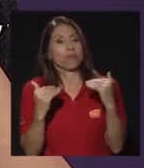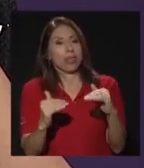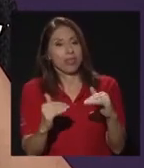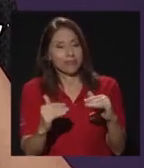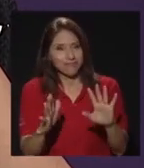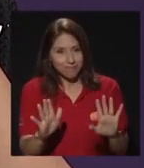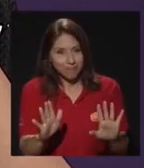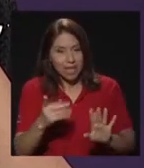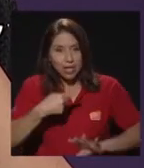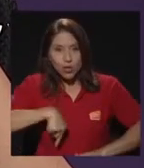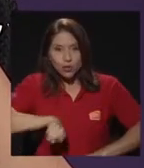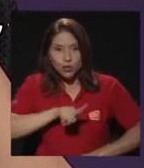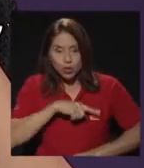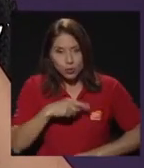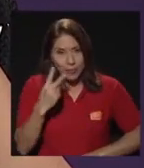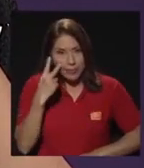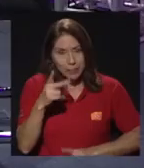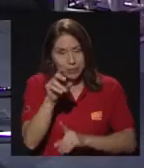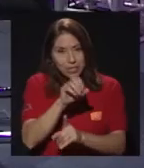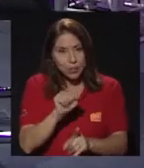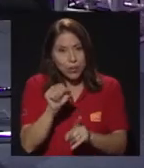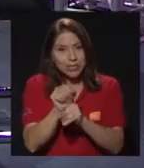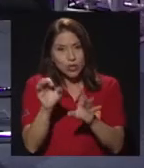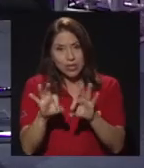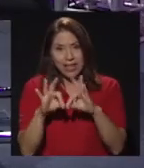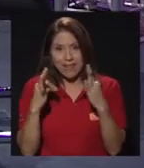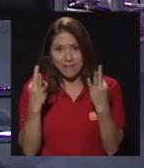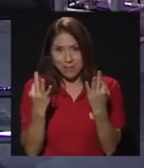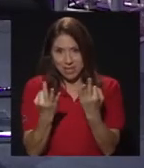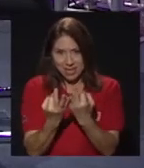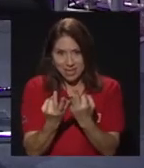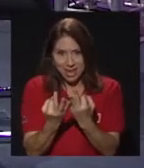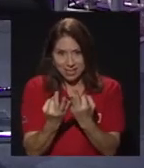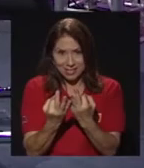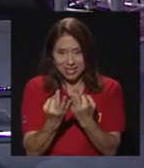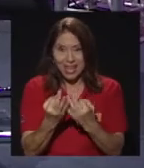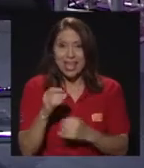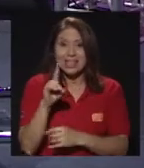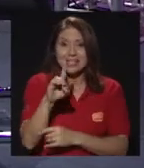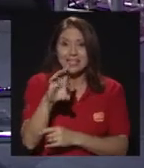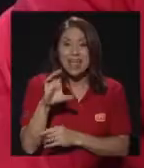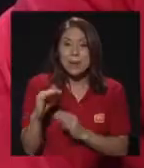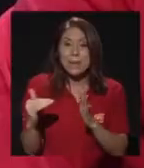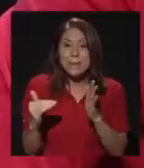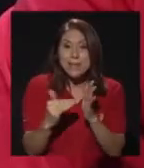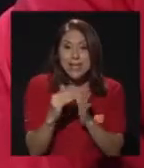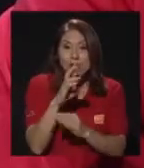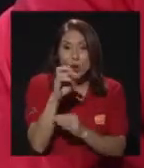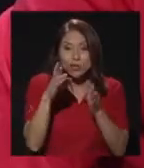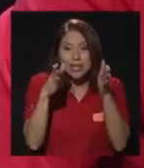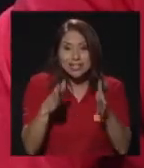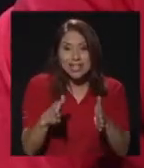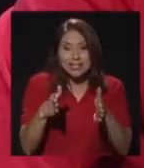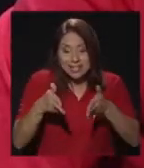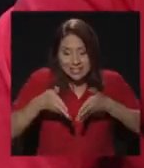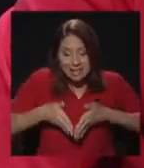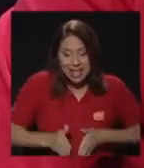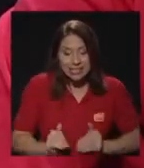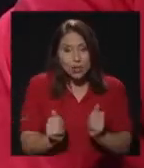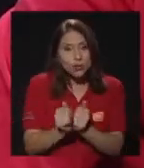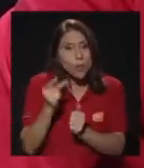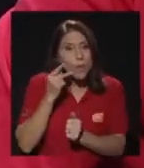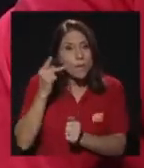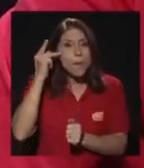situación de las familias, que son de 100.000 costarricenses nacidos de padres y madres nicaragüenses en los